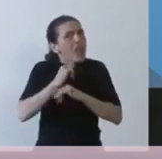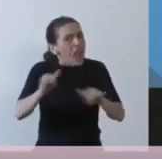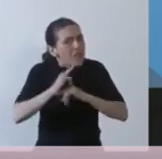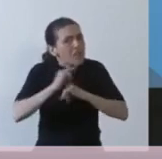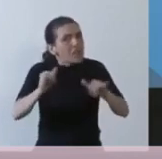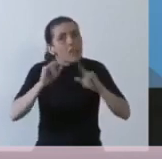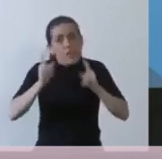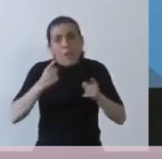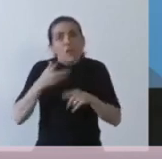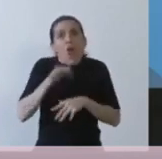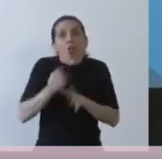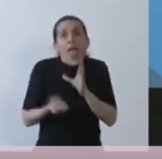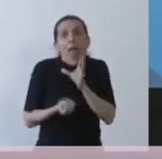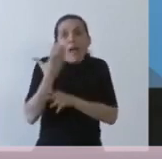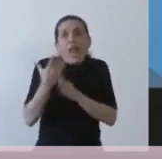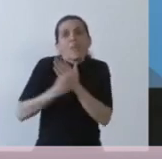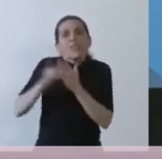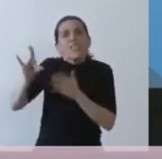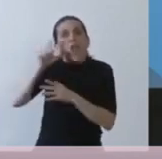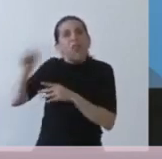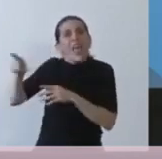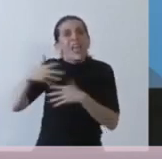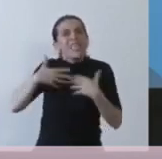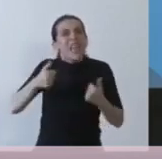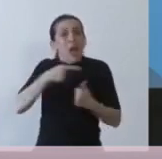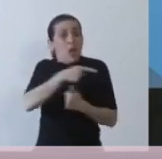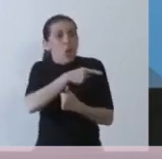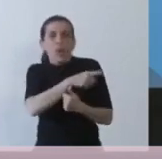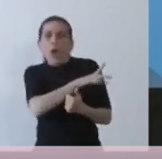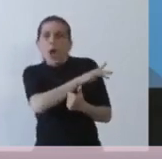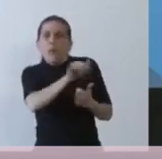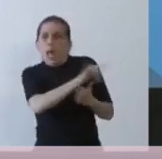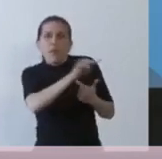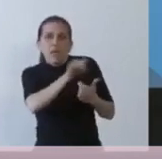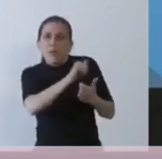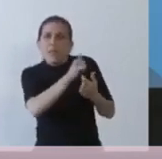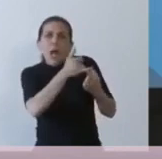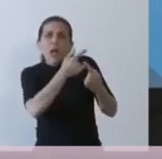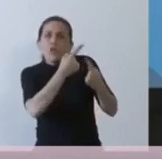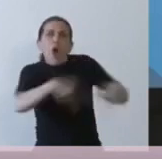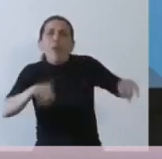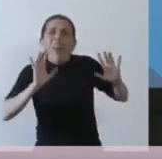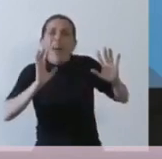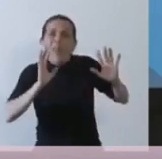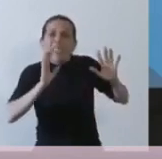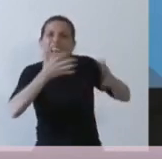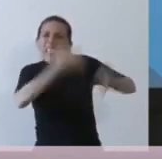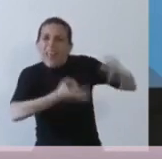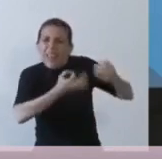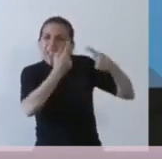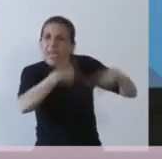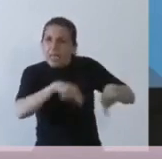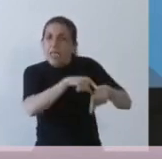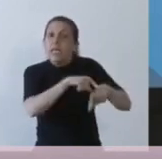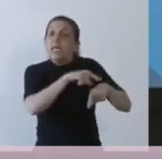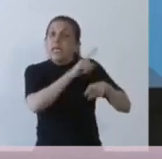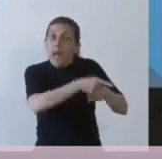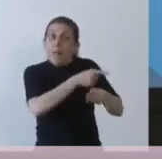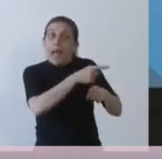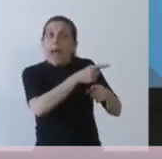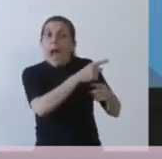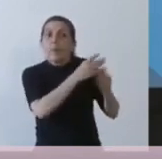mañanas el el Ministerio de salud está dando un parte diario con las principales novedades y estadísticas y también en base a esto es que